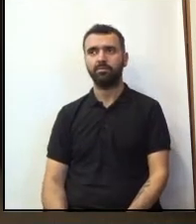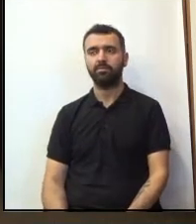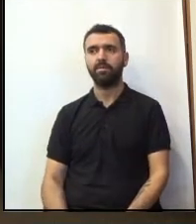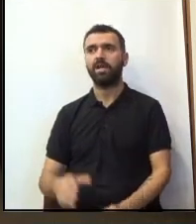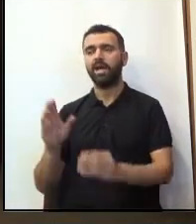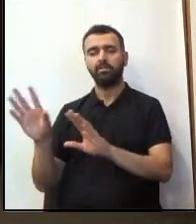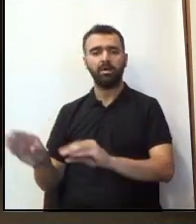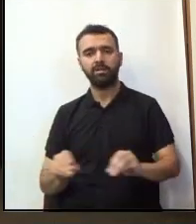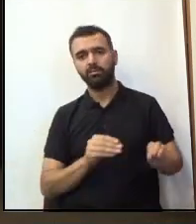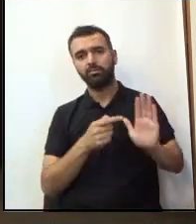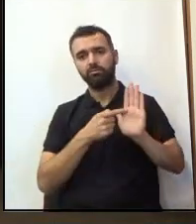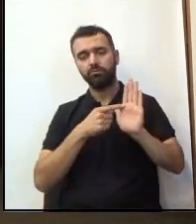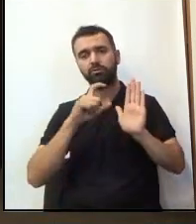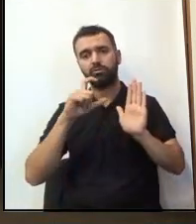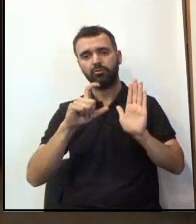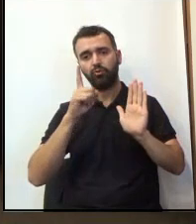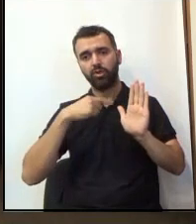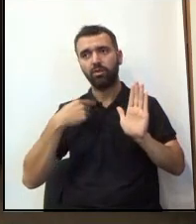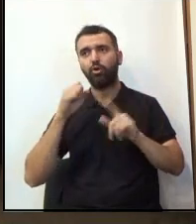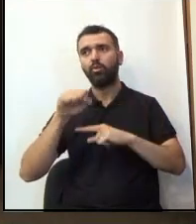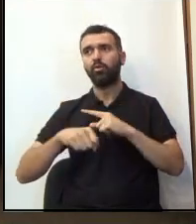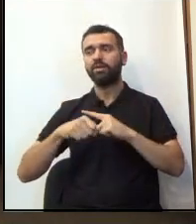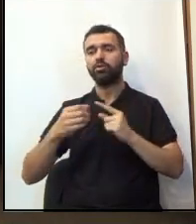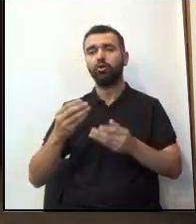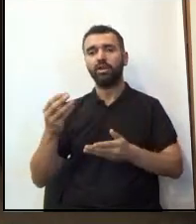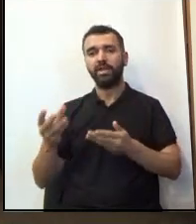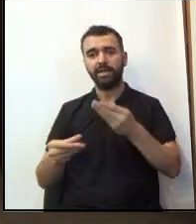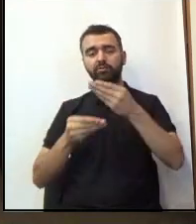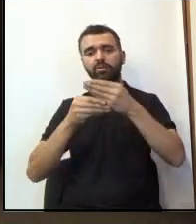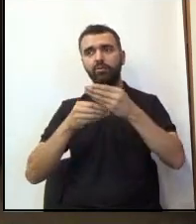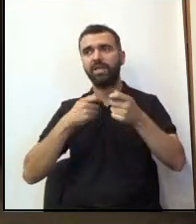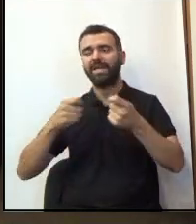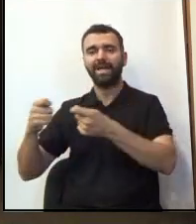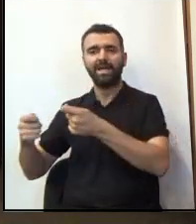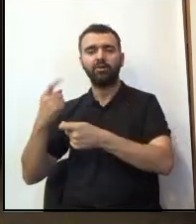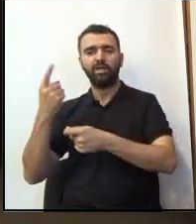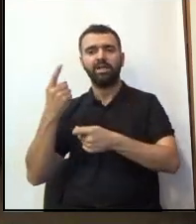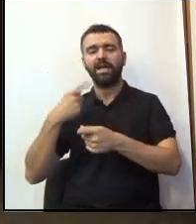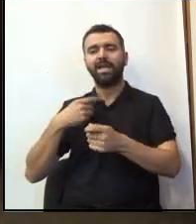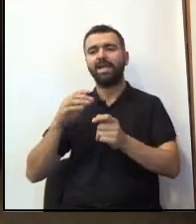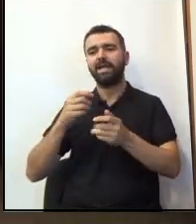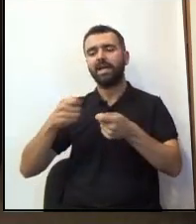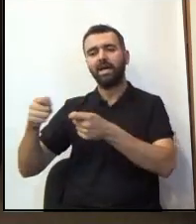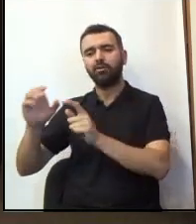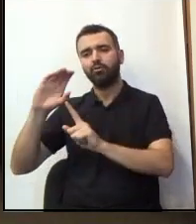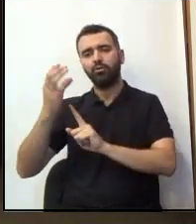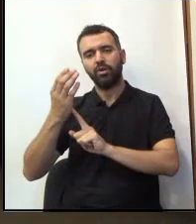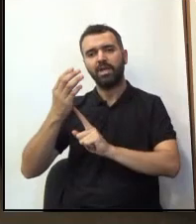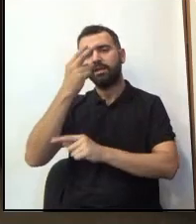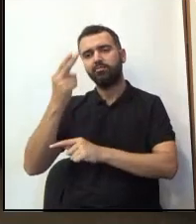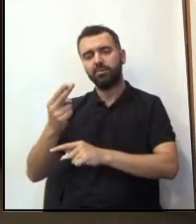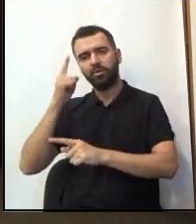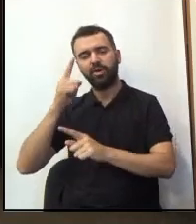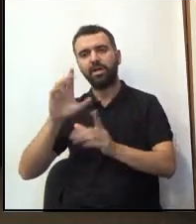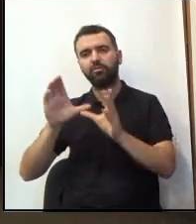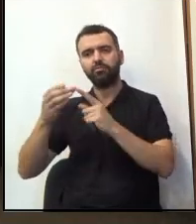Pasamos entonces al último punto, que es aprobación de suplemento de programa gastos generales de administración cultural y mediación artística a la Corporación Cultural de Ñuñoa para las